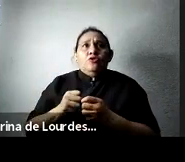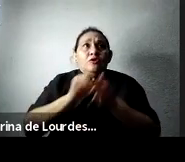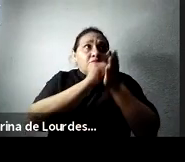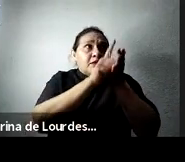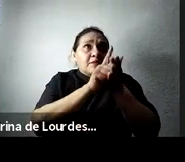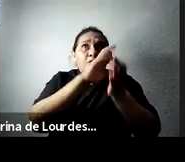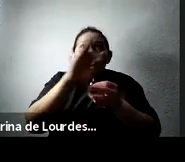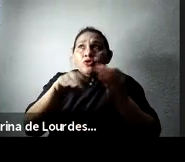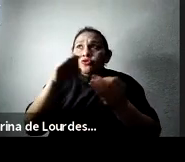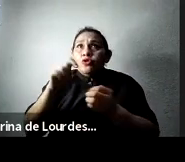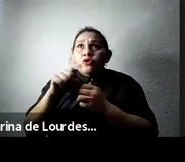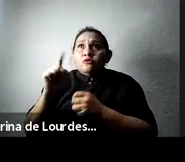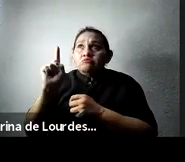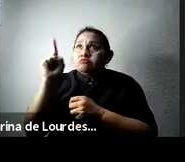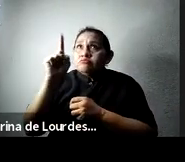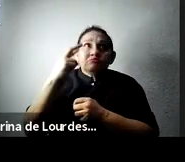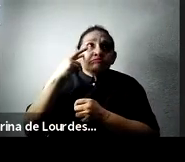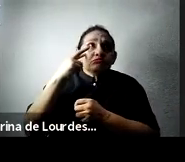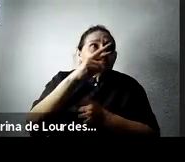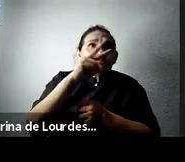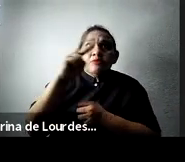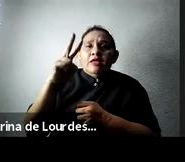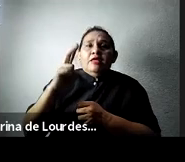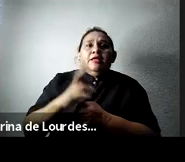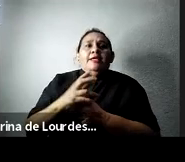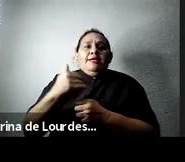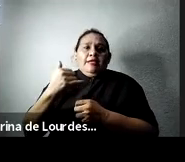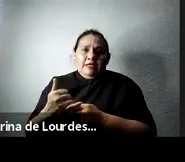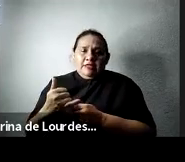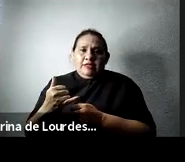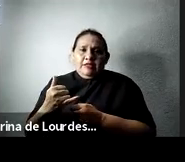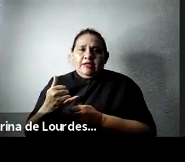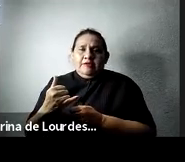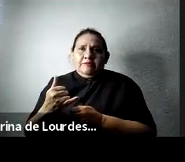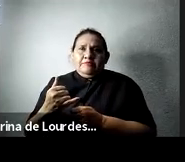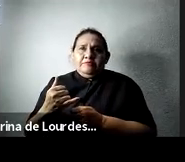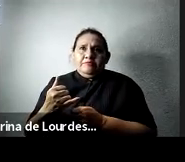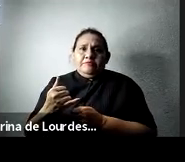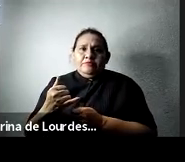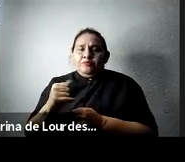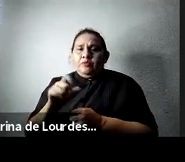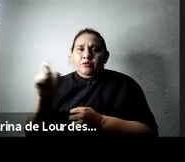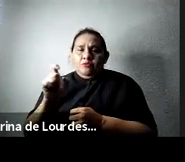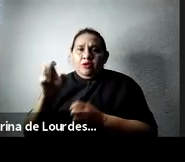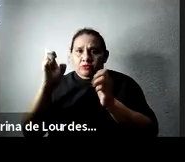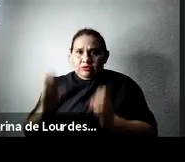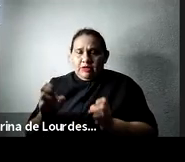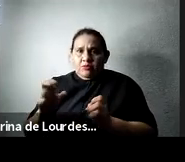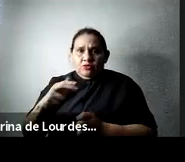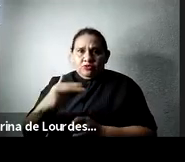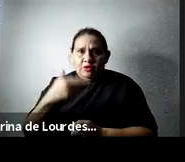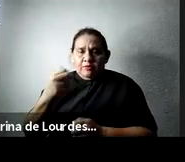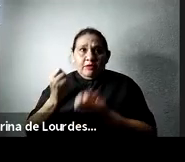las señalizaciones, eh, y que volvemos que cuando estamos hablando de